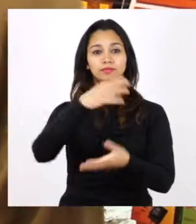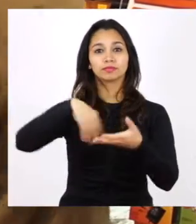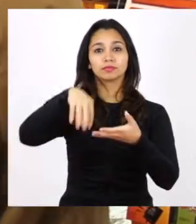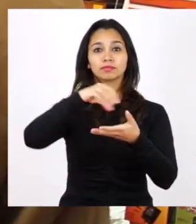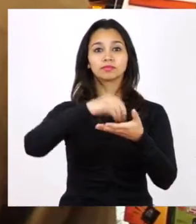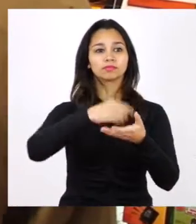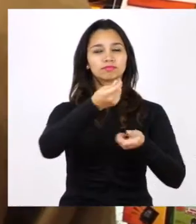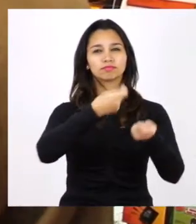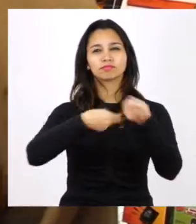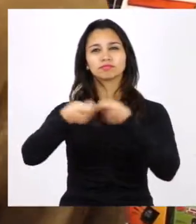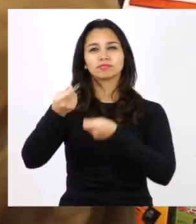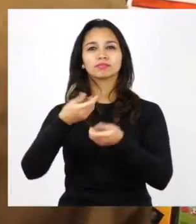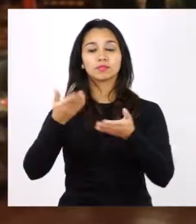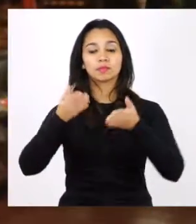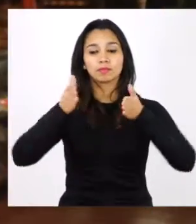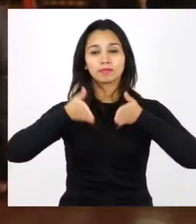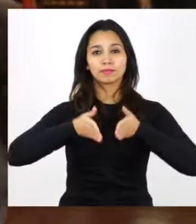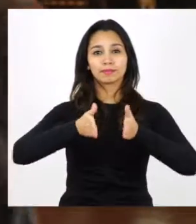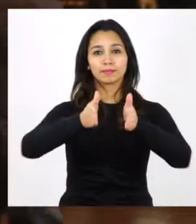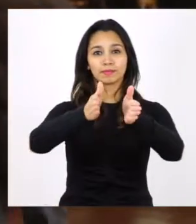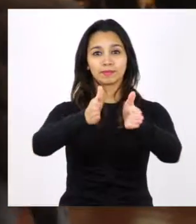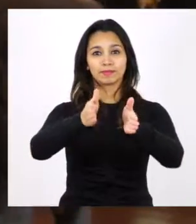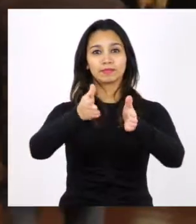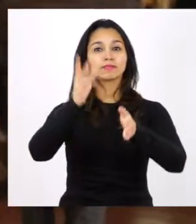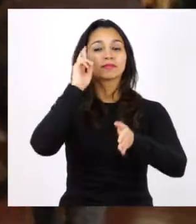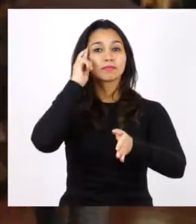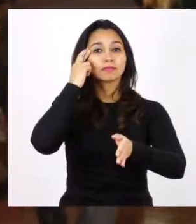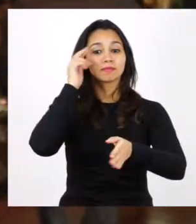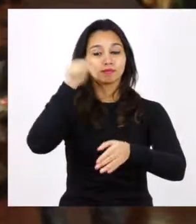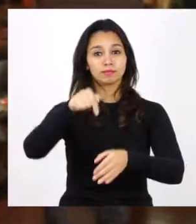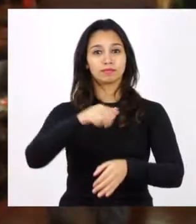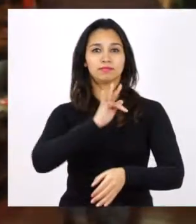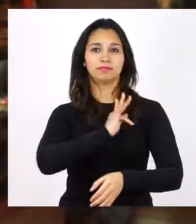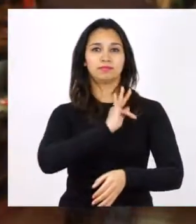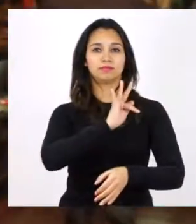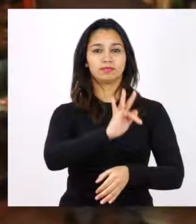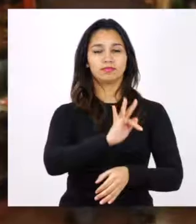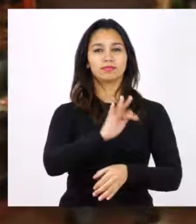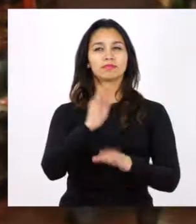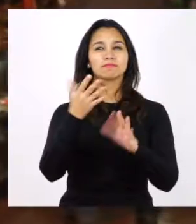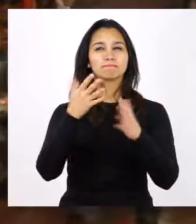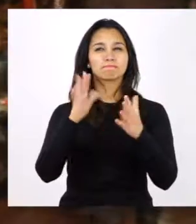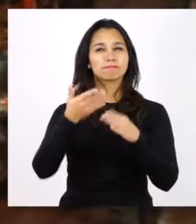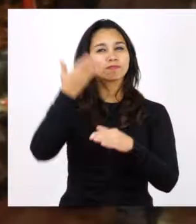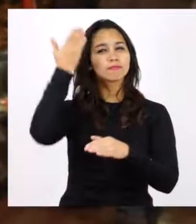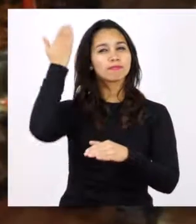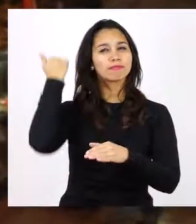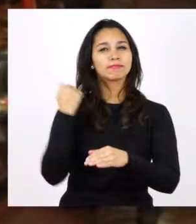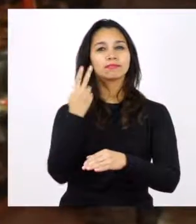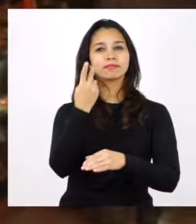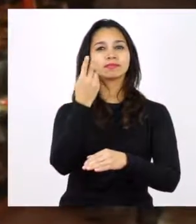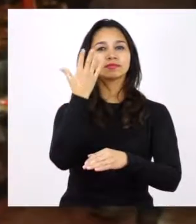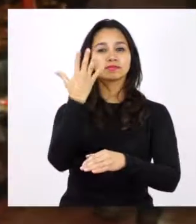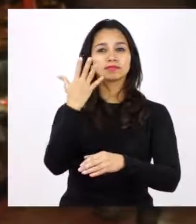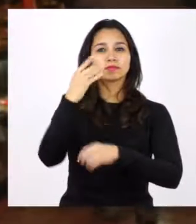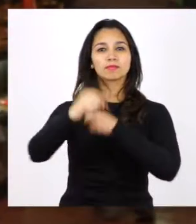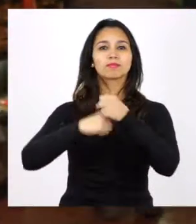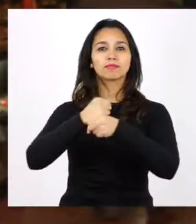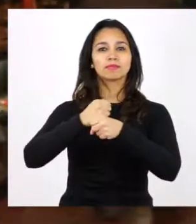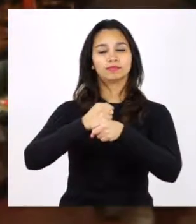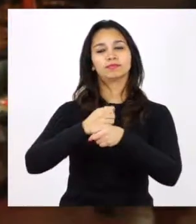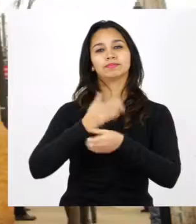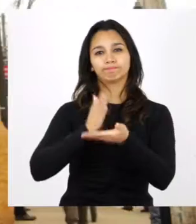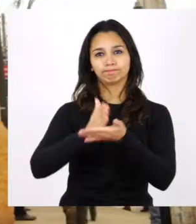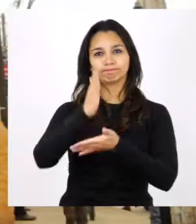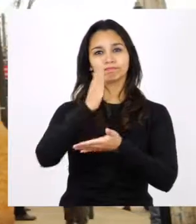Nuestra ferretería Antivero está ubicada acá en San Fernando, en la calle Rancagua, hace aproximadamente 24 o 25